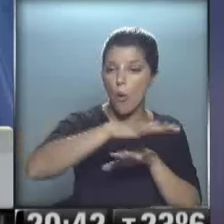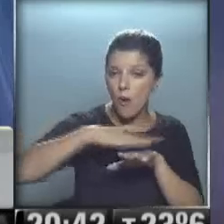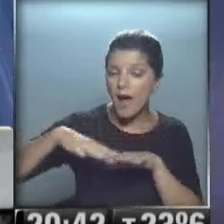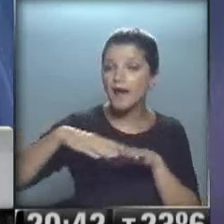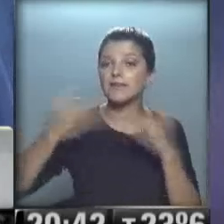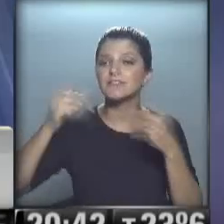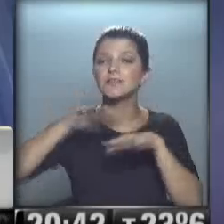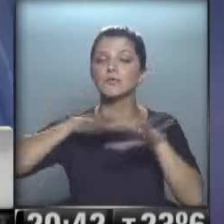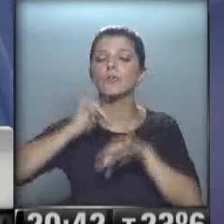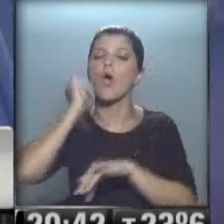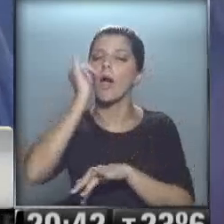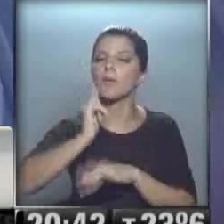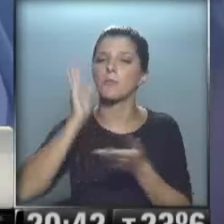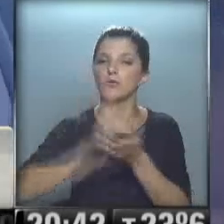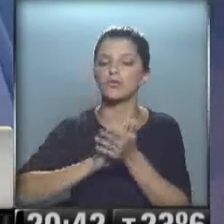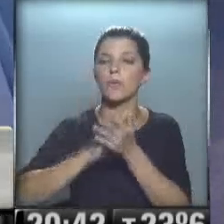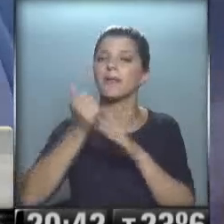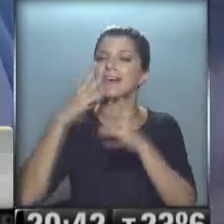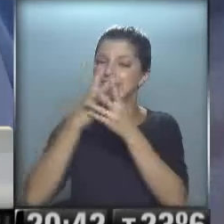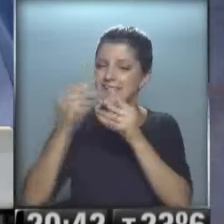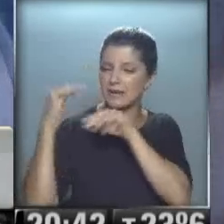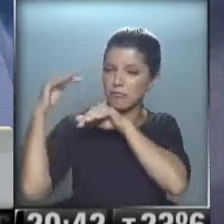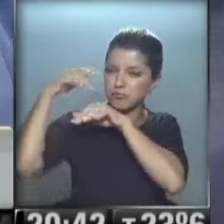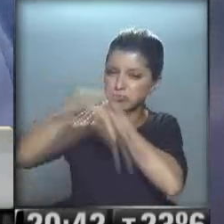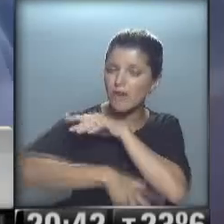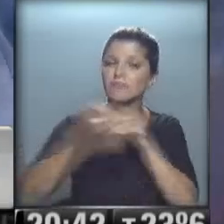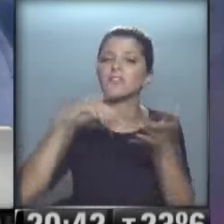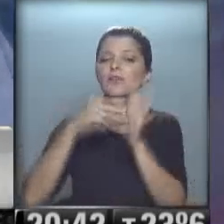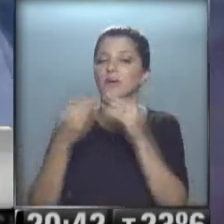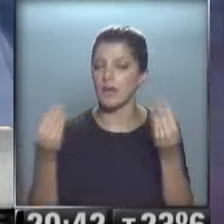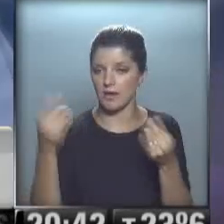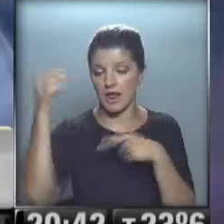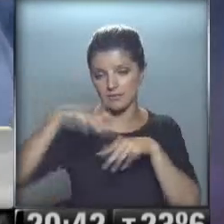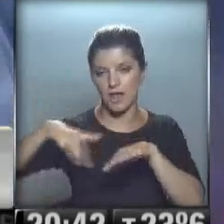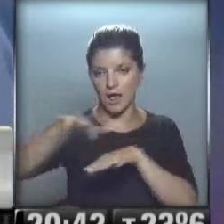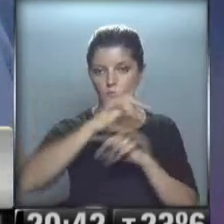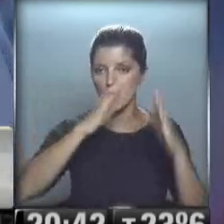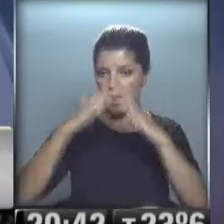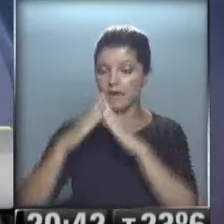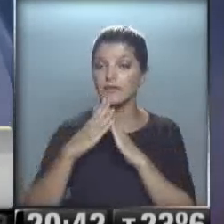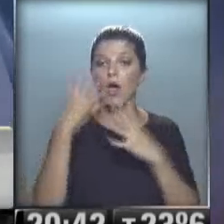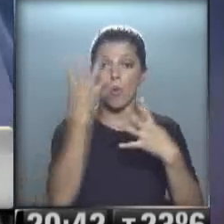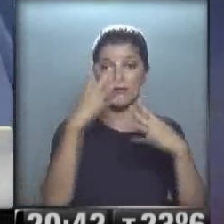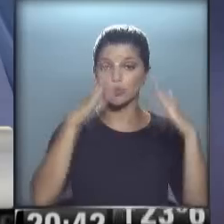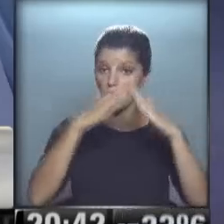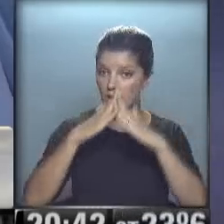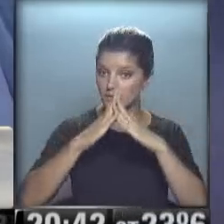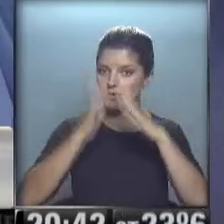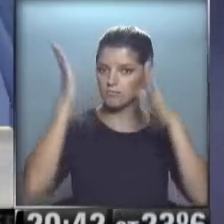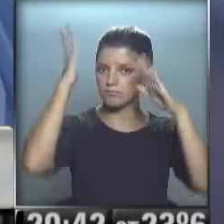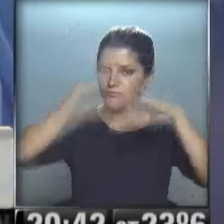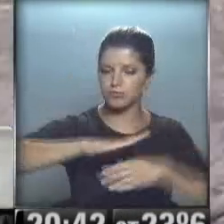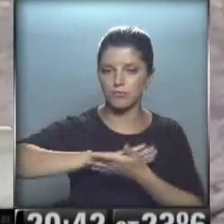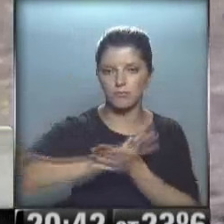qué se trata cuando hablamos de un alud de tierra y de escombros que cayó sobre estas viviendas, cuatro de las cuales